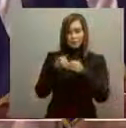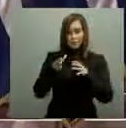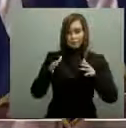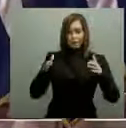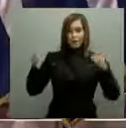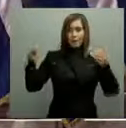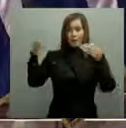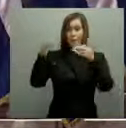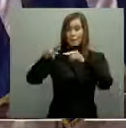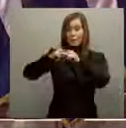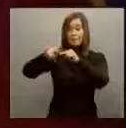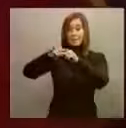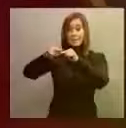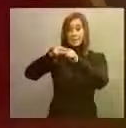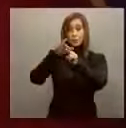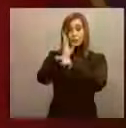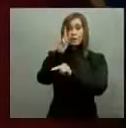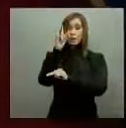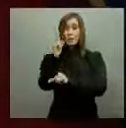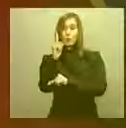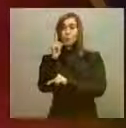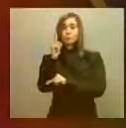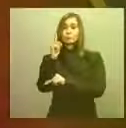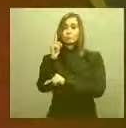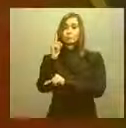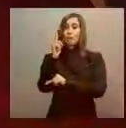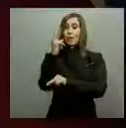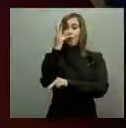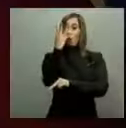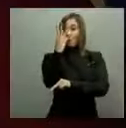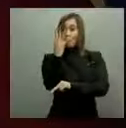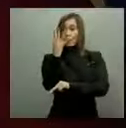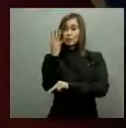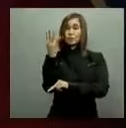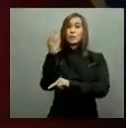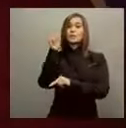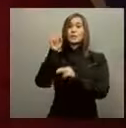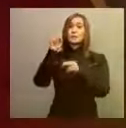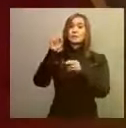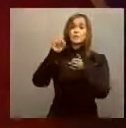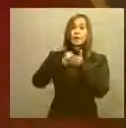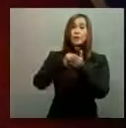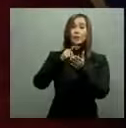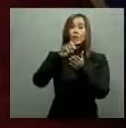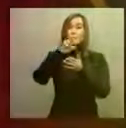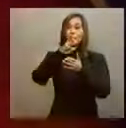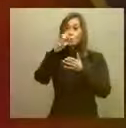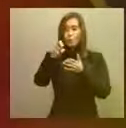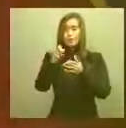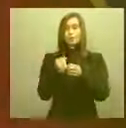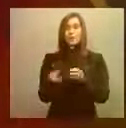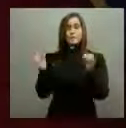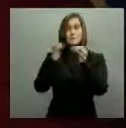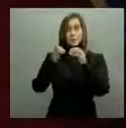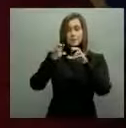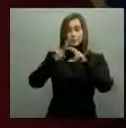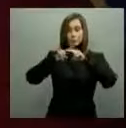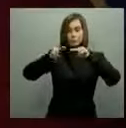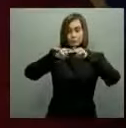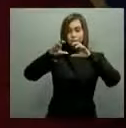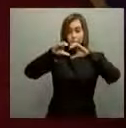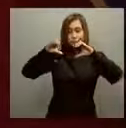línea 1 del metro, con la expansión de las 4 estaciones de Santo Domingo Norte y la compra de nuevos vagones para duplicar